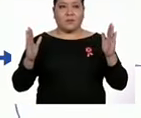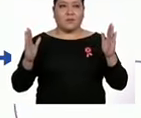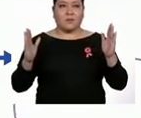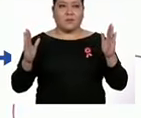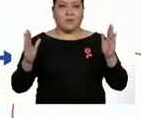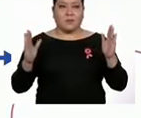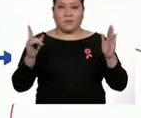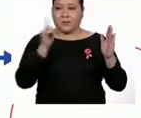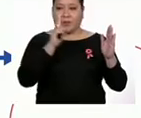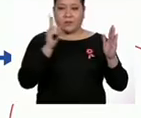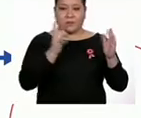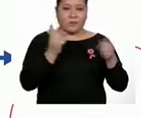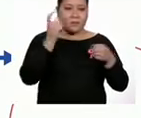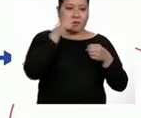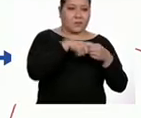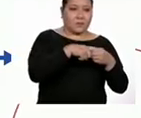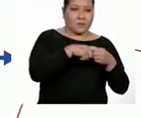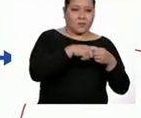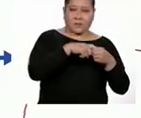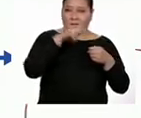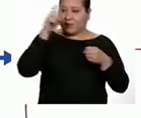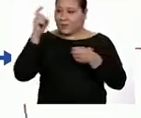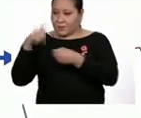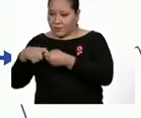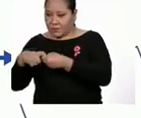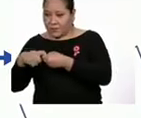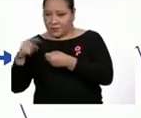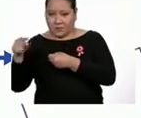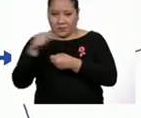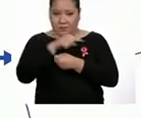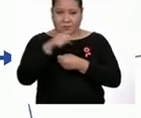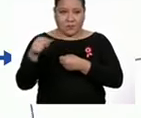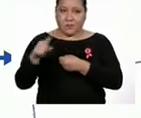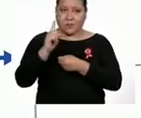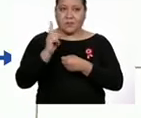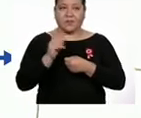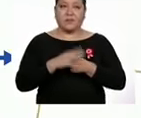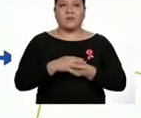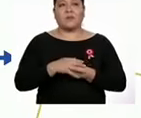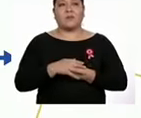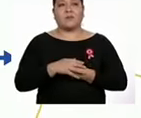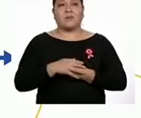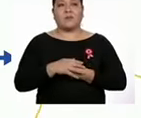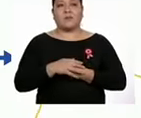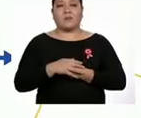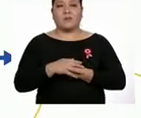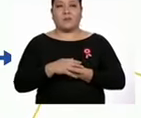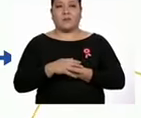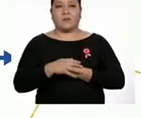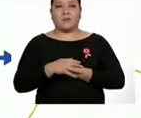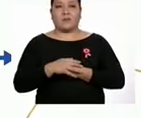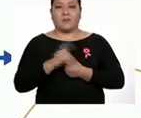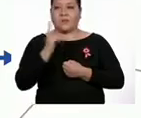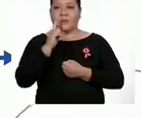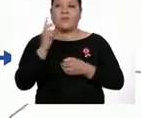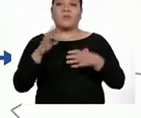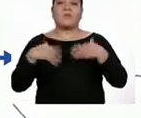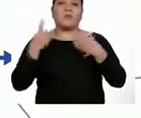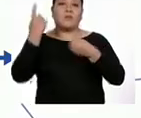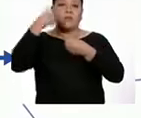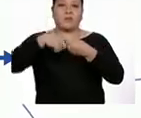cuyos elementos no pertenecen a alguno de los intervalos iniciales sin pertenecer a ambos a la